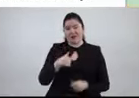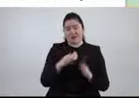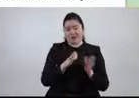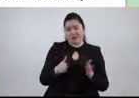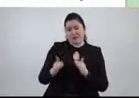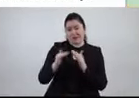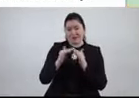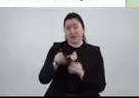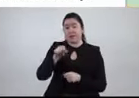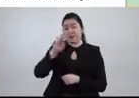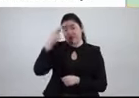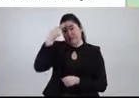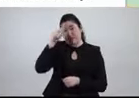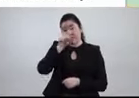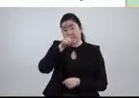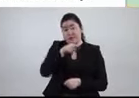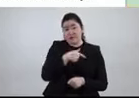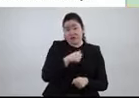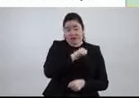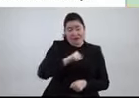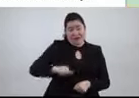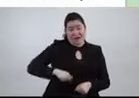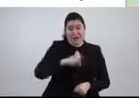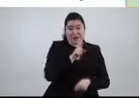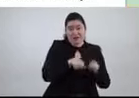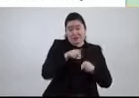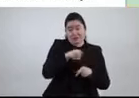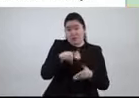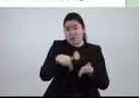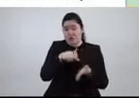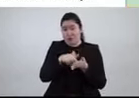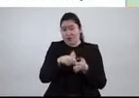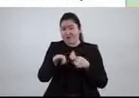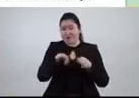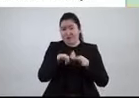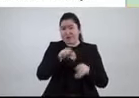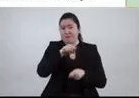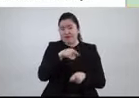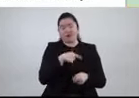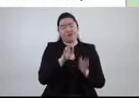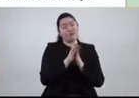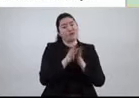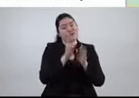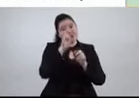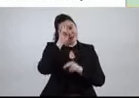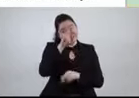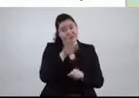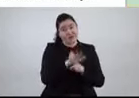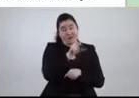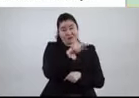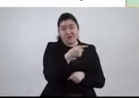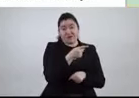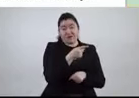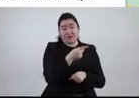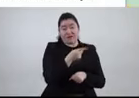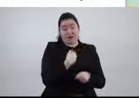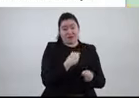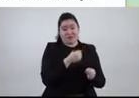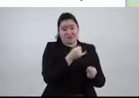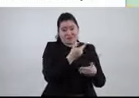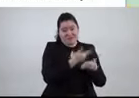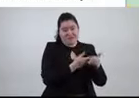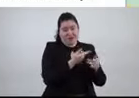personal educativo se asignan de acuerdo a la alcaldía donde se encuentra el centro de trabajo. Y les pedimos, por favor, que respeten en medida de lo posible esa